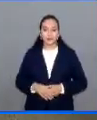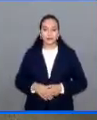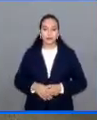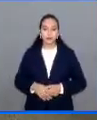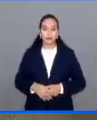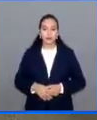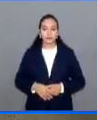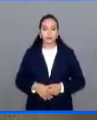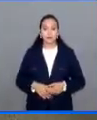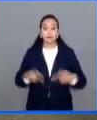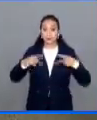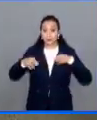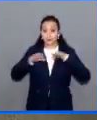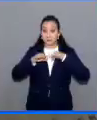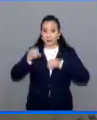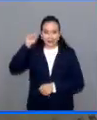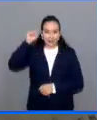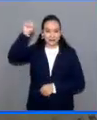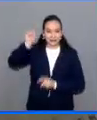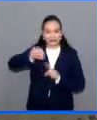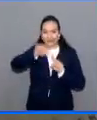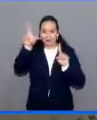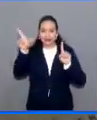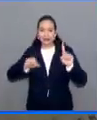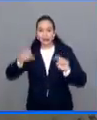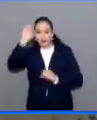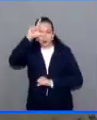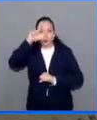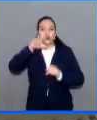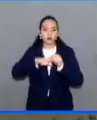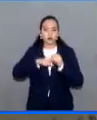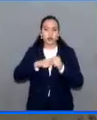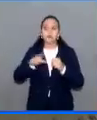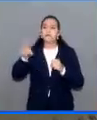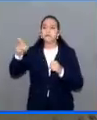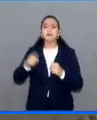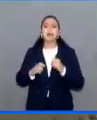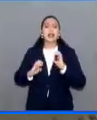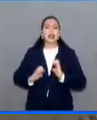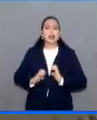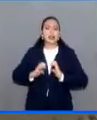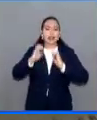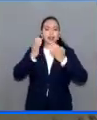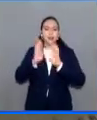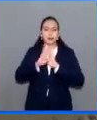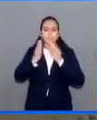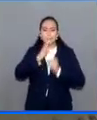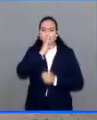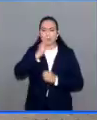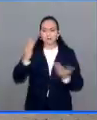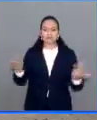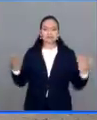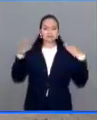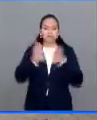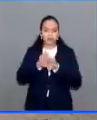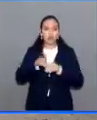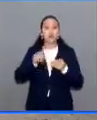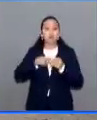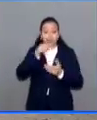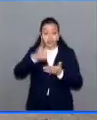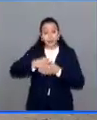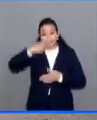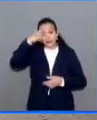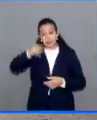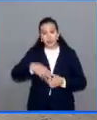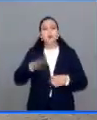Trabajadores del Sindicato Nacional de Cultura cerraron las instalaciones de la Biblioteca Vasconcelos en la Ciudad de México ante el